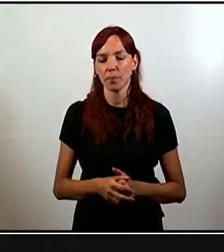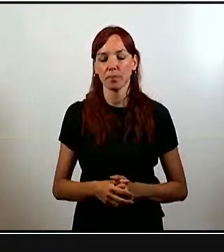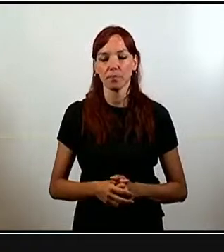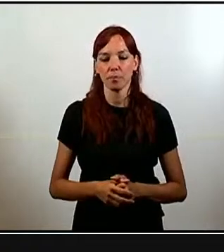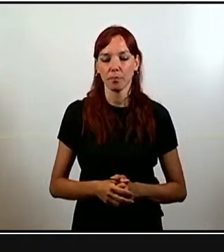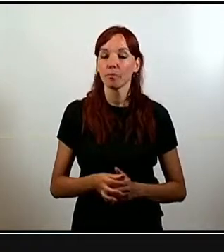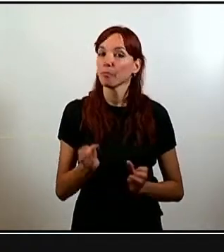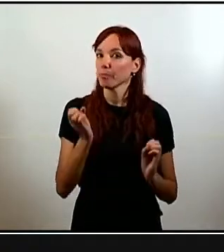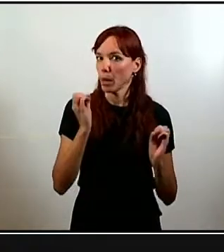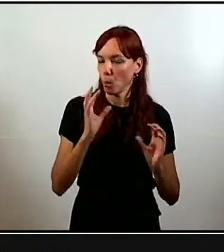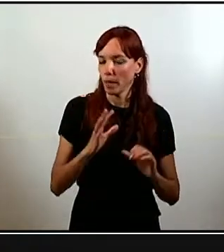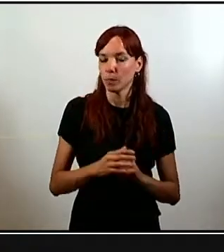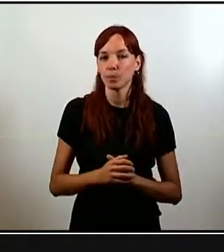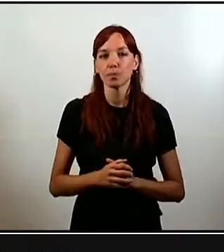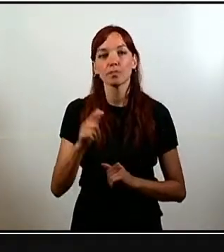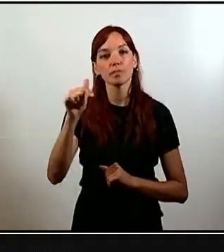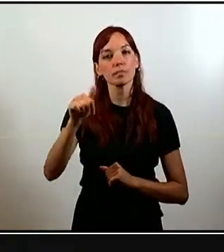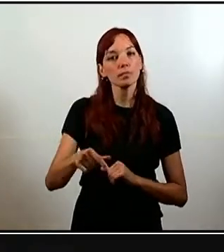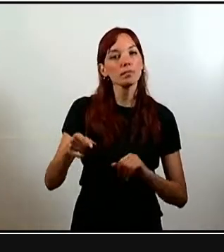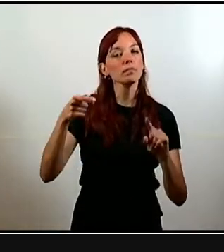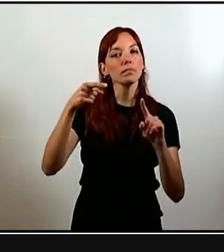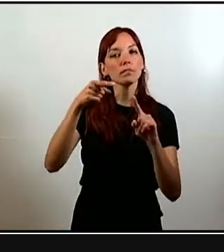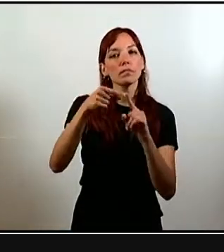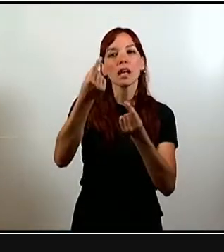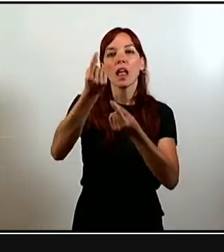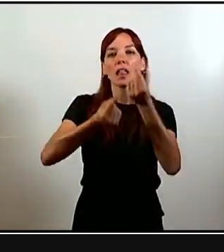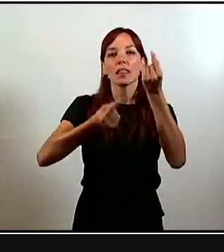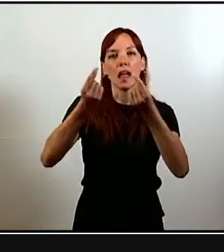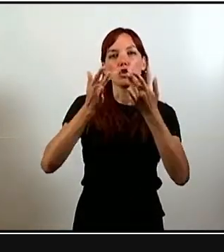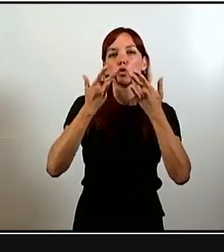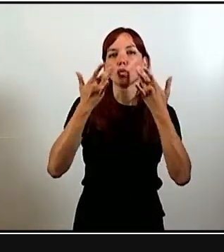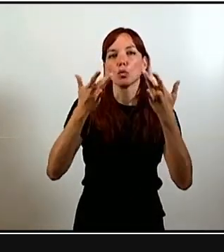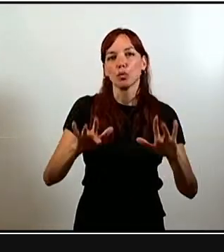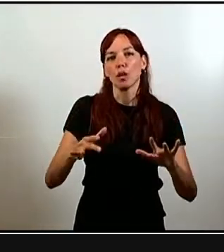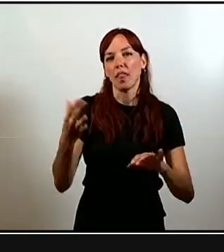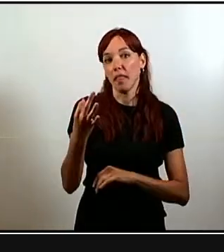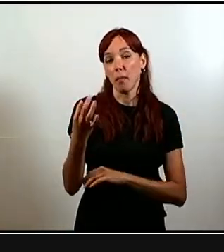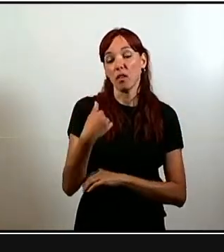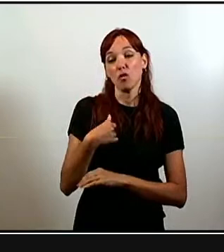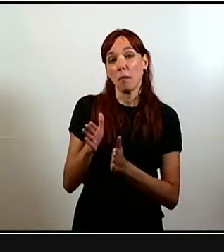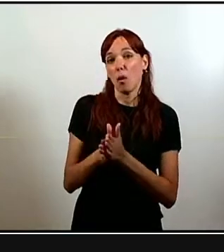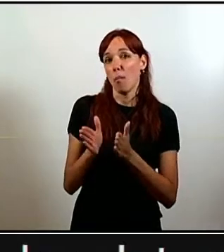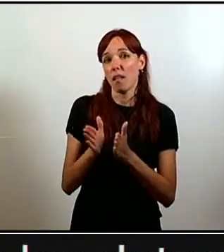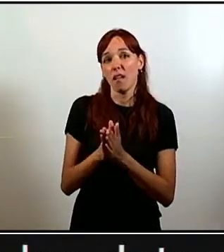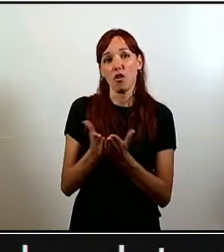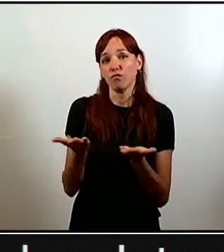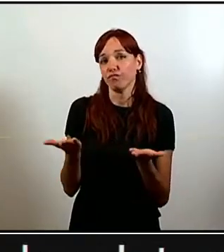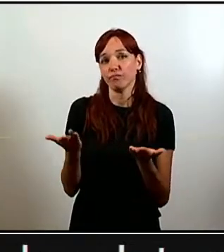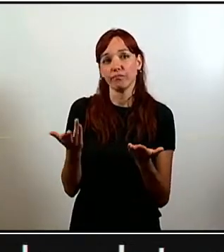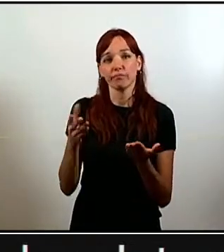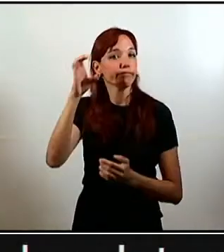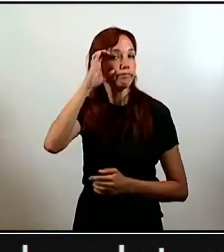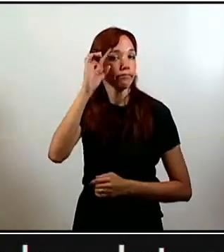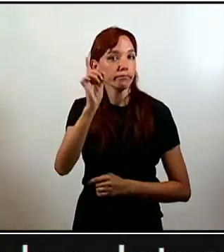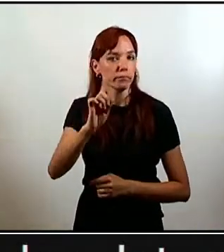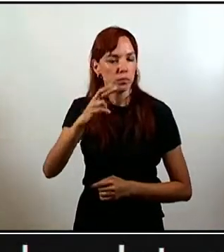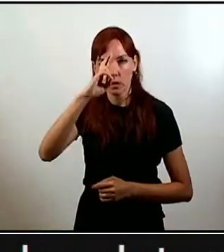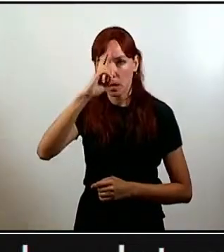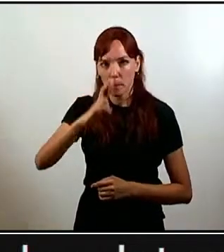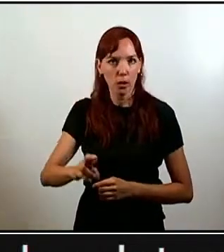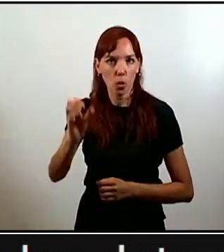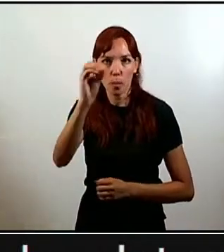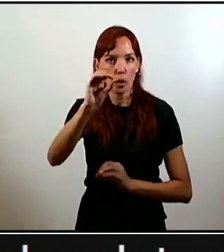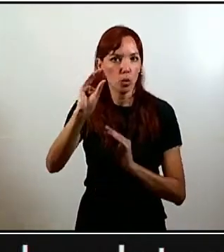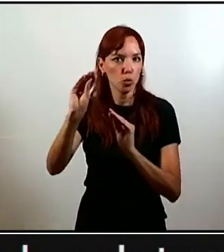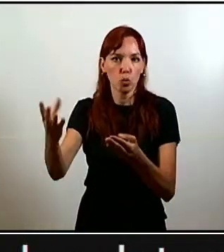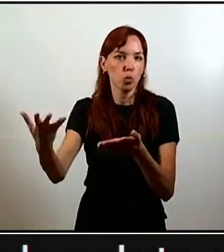que analizar los datos objetivos. Yo no he escuchado a mi compañero y respeto, como no puede ser de otra manera, su opinión y la de